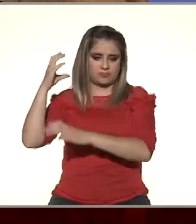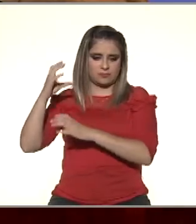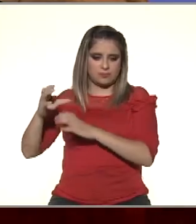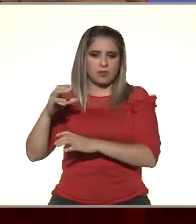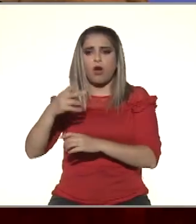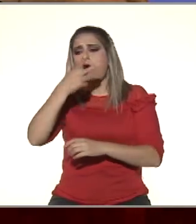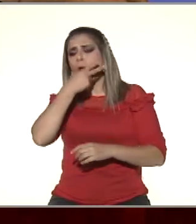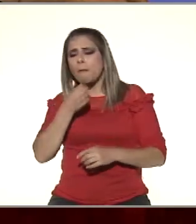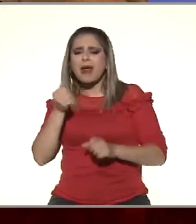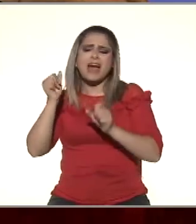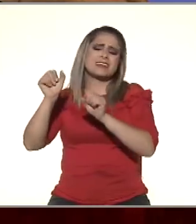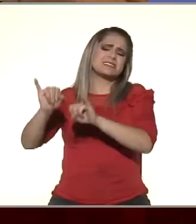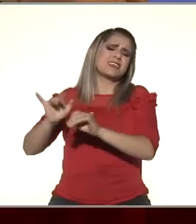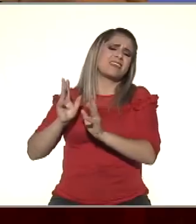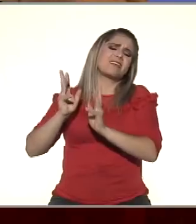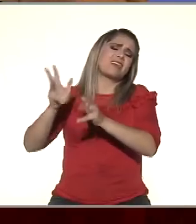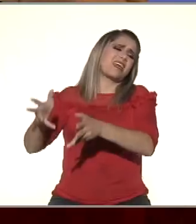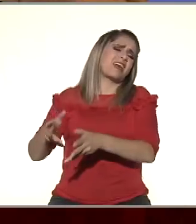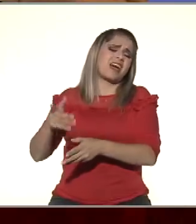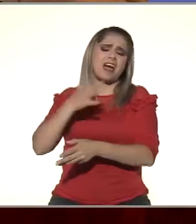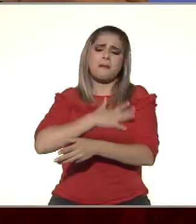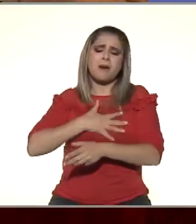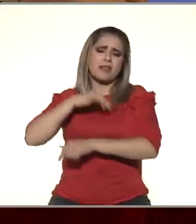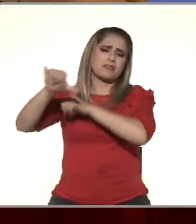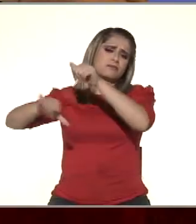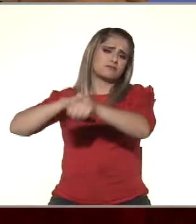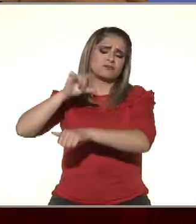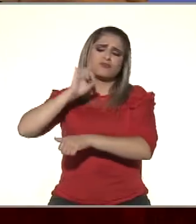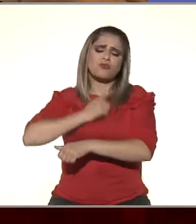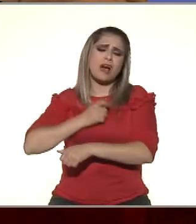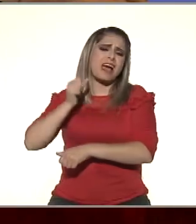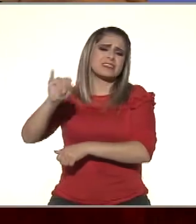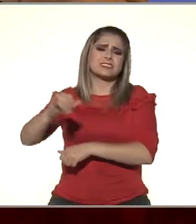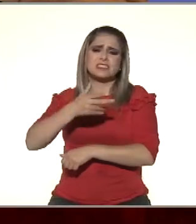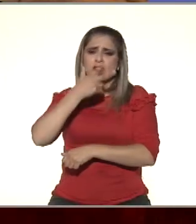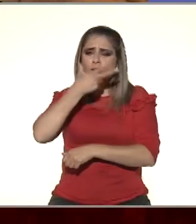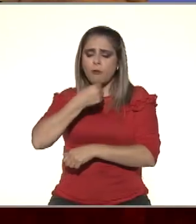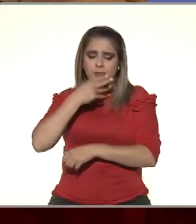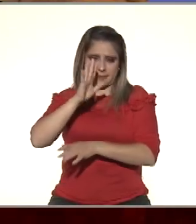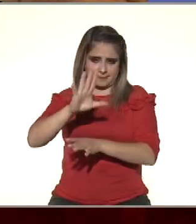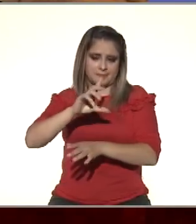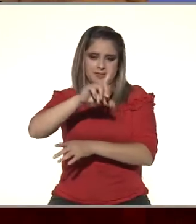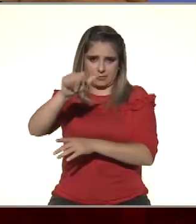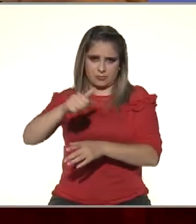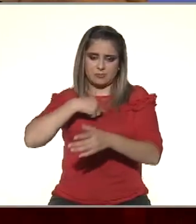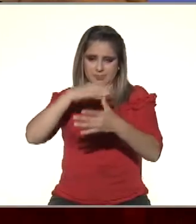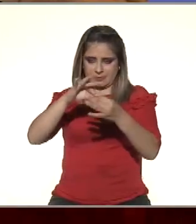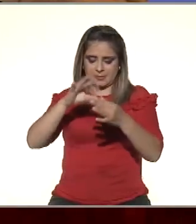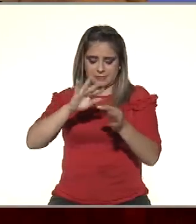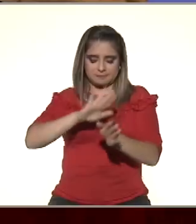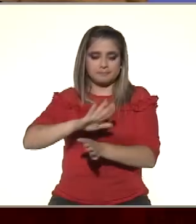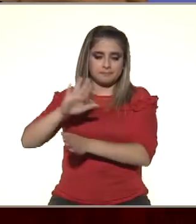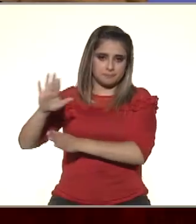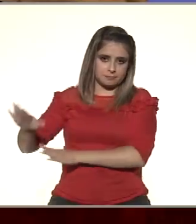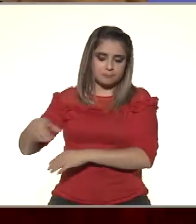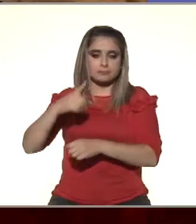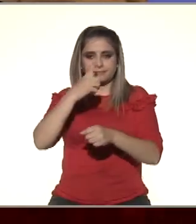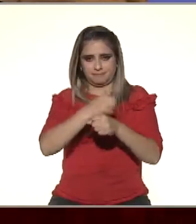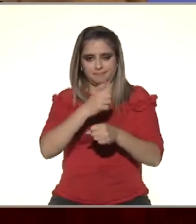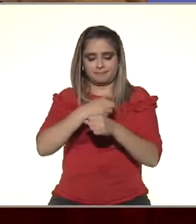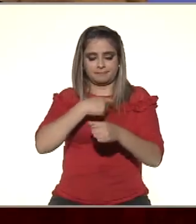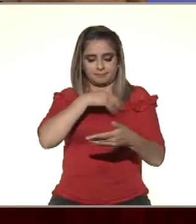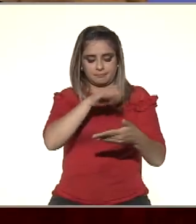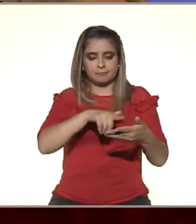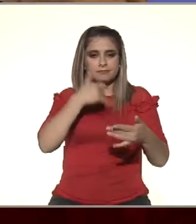son hombres, ¿qué puedes esperar? Son muchas ideas que todavía en algunas familias permean. Tengo un caso en específico que vamos a analizar, pero antes les comparto, en